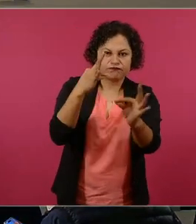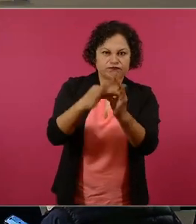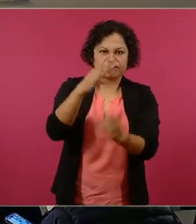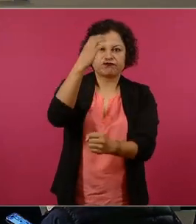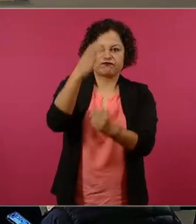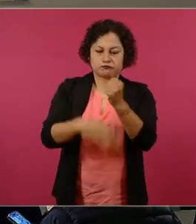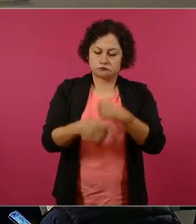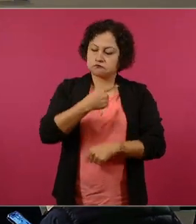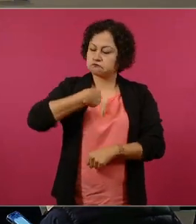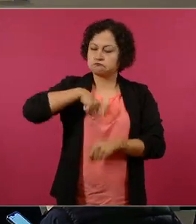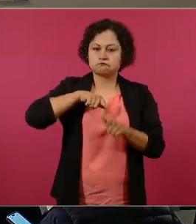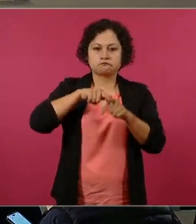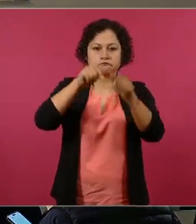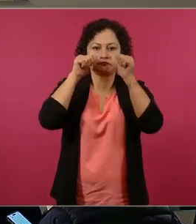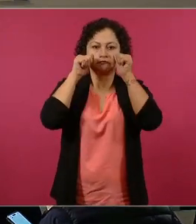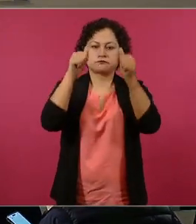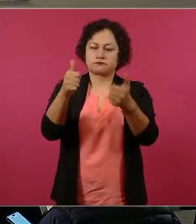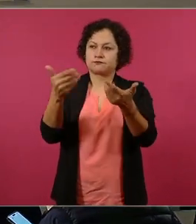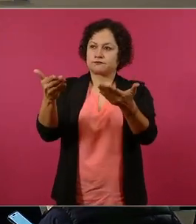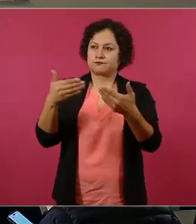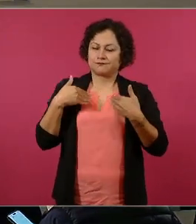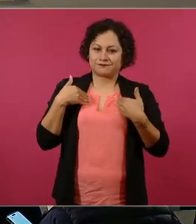confianza Gracias